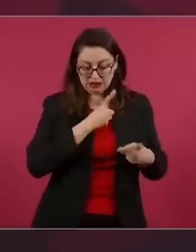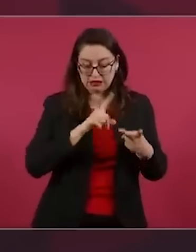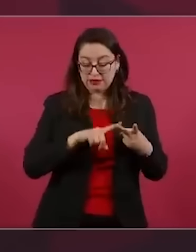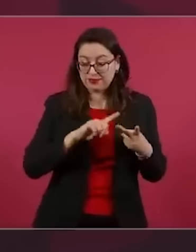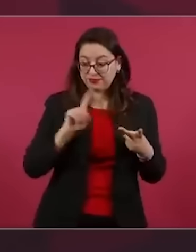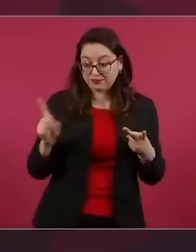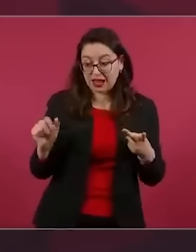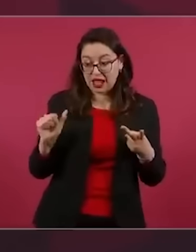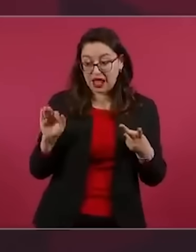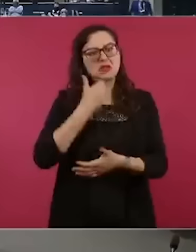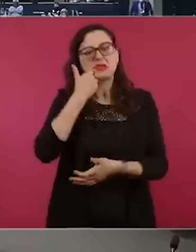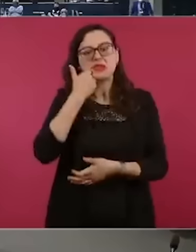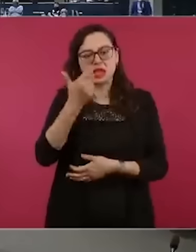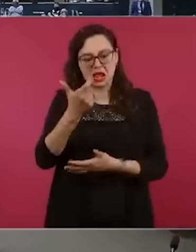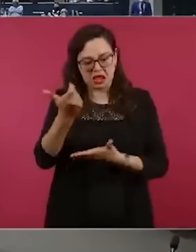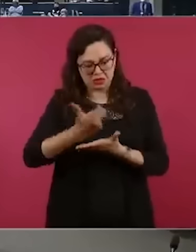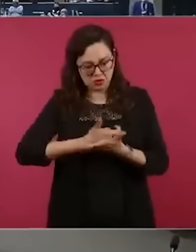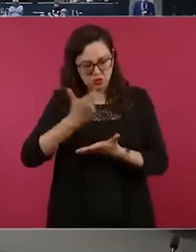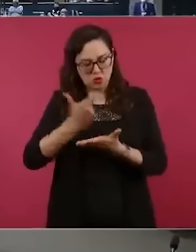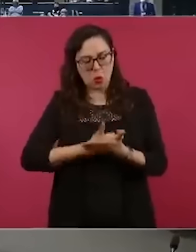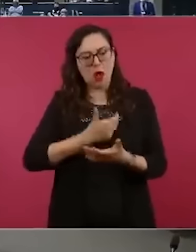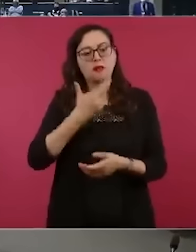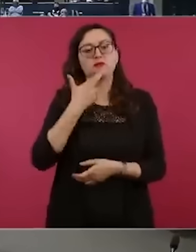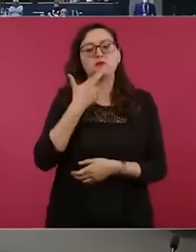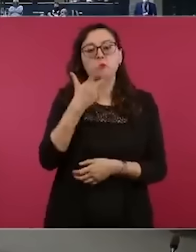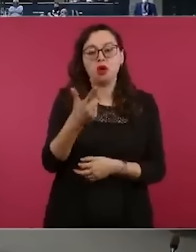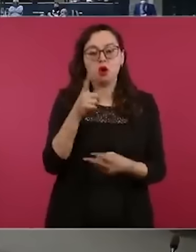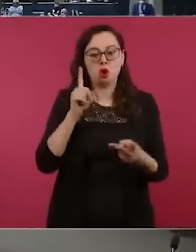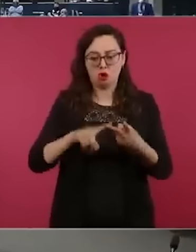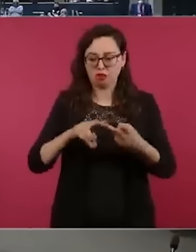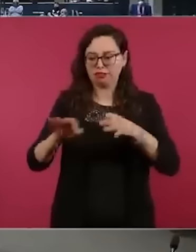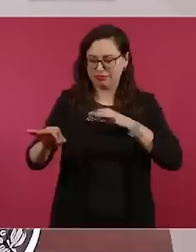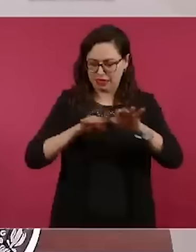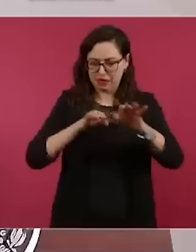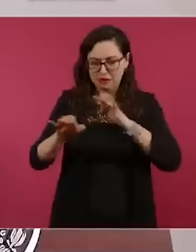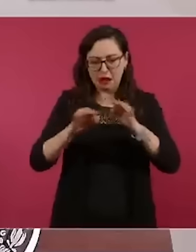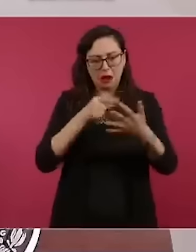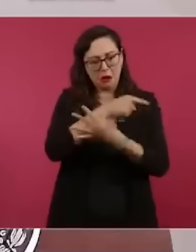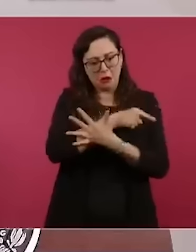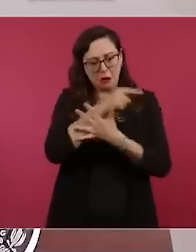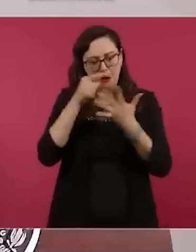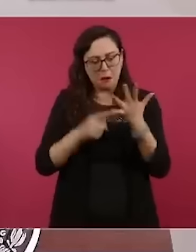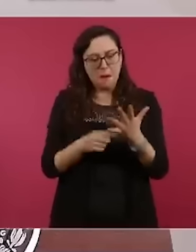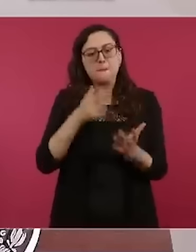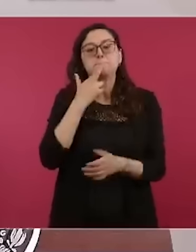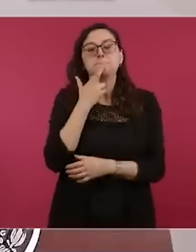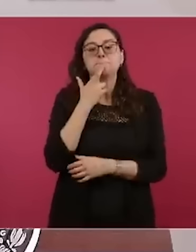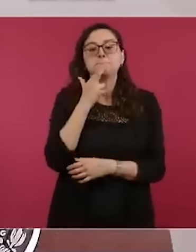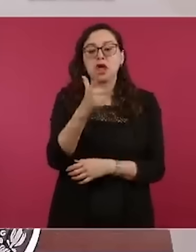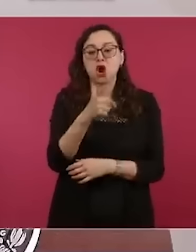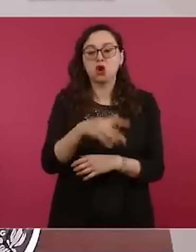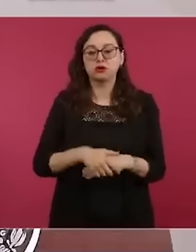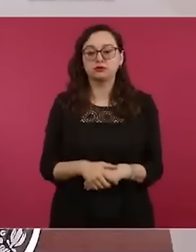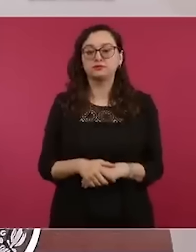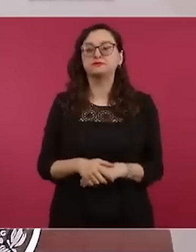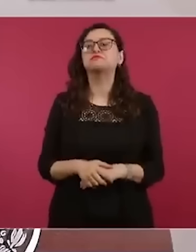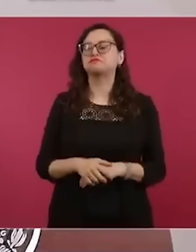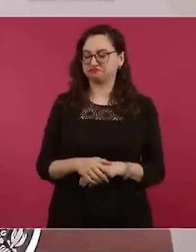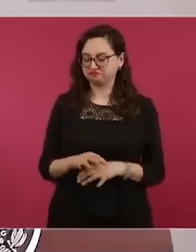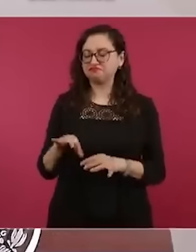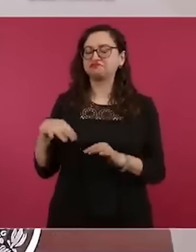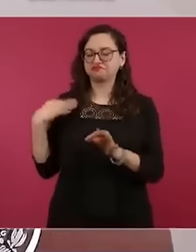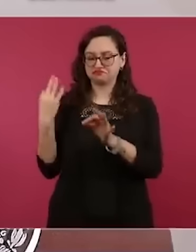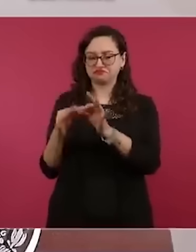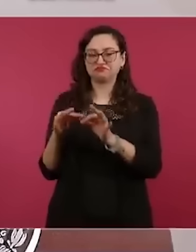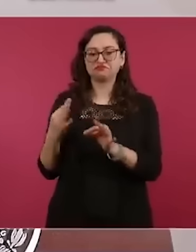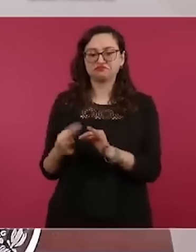produciendo fentanilo en masa y el departamento de Estados Unidos ha dicho que la mayor parte proviene de México el jefe del ejecutivo dijo que